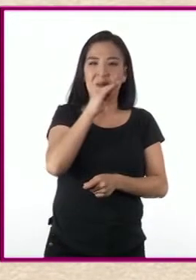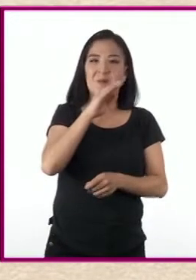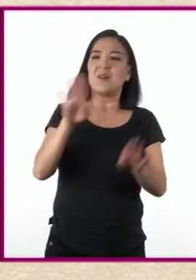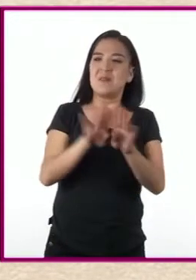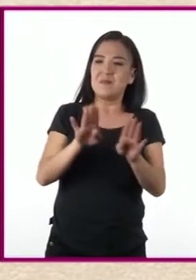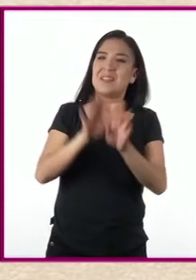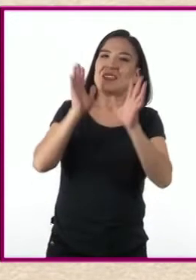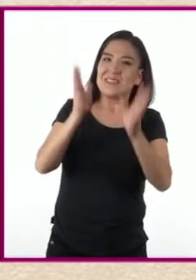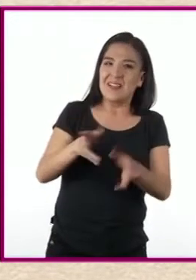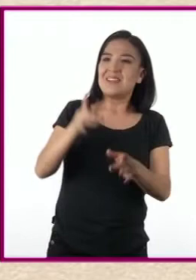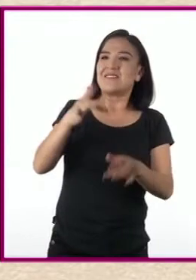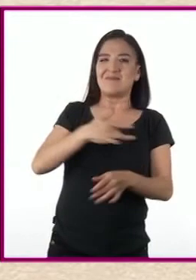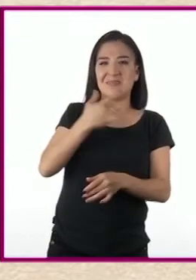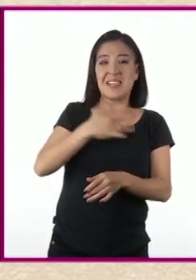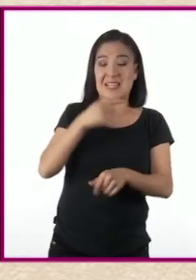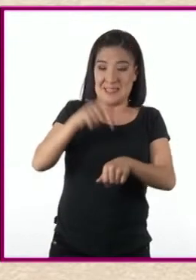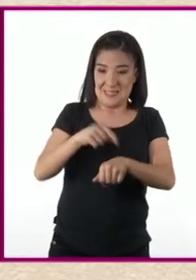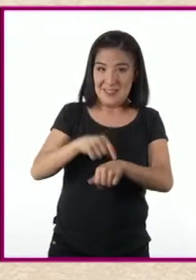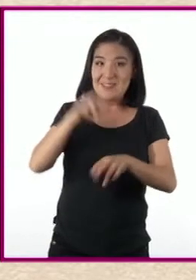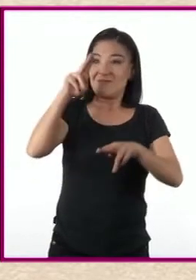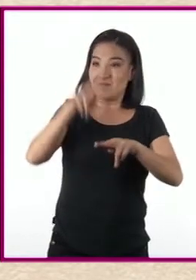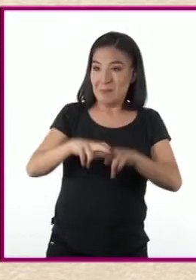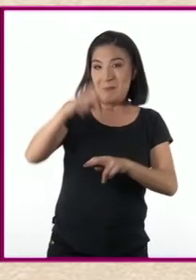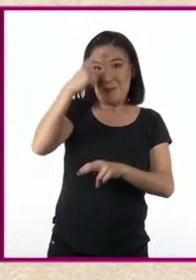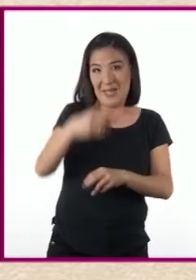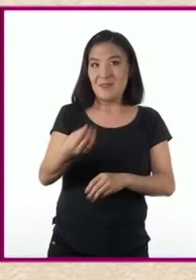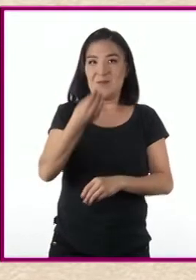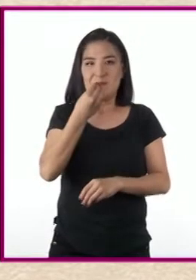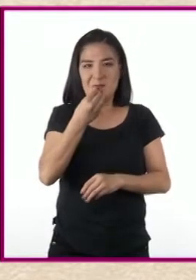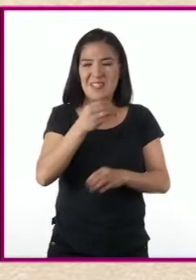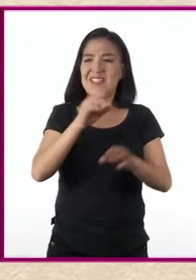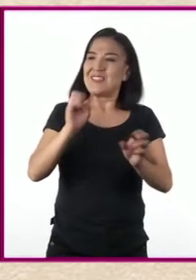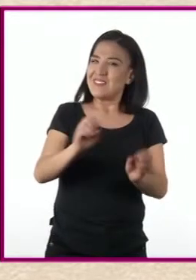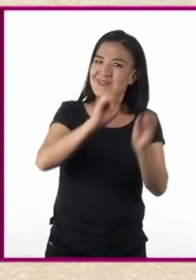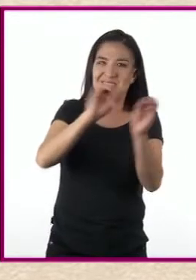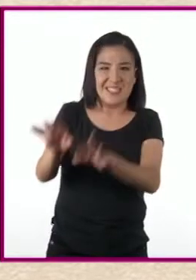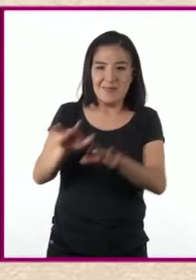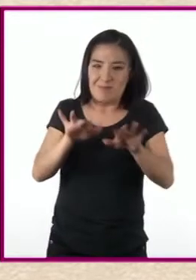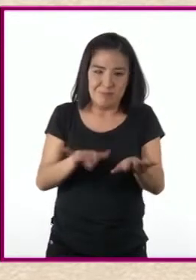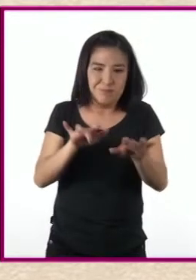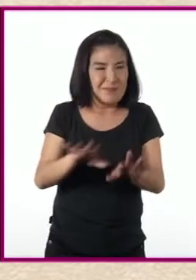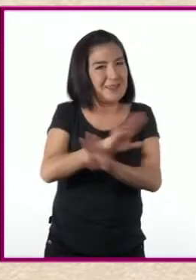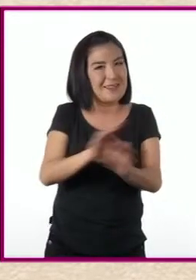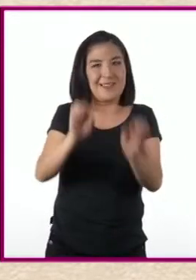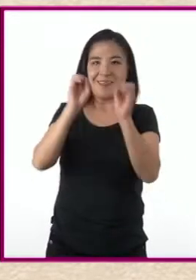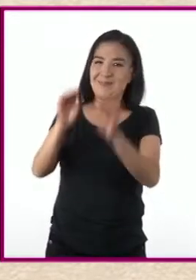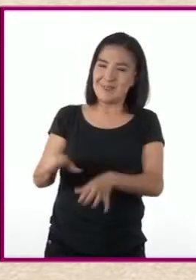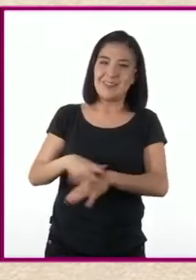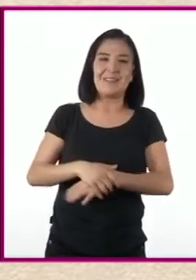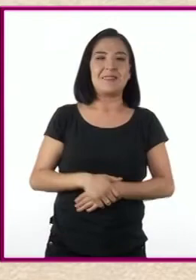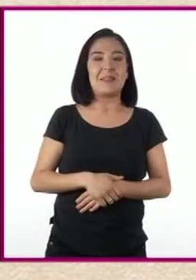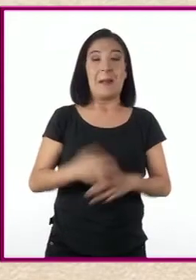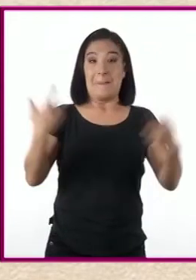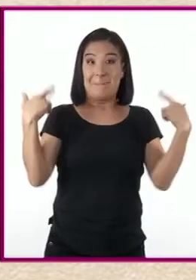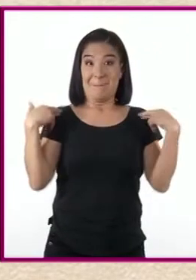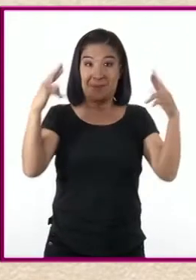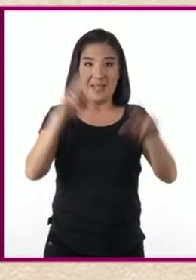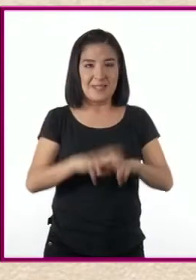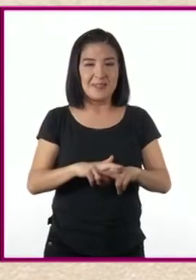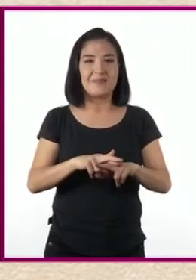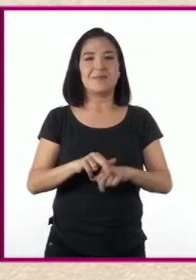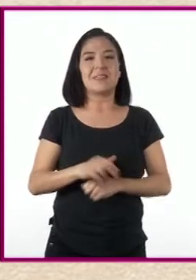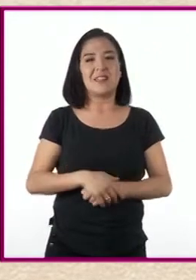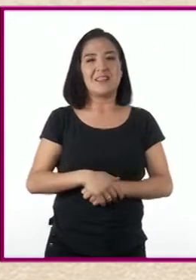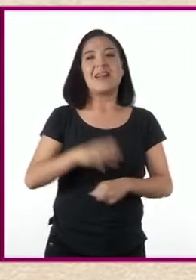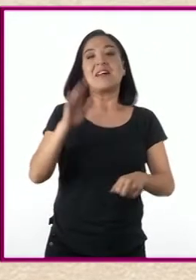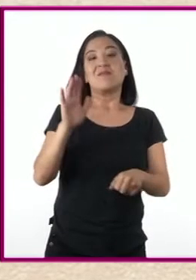sus hijos, al menos a la hora de sentarse a la mesa, abandonen el tecleo. Los docentes, porque